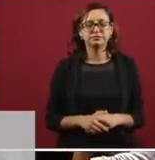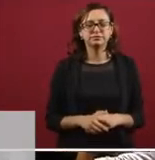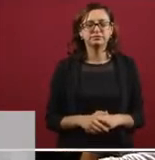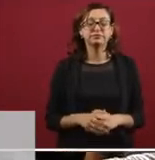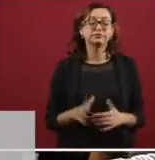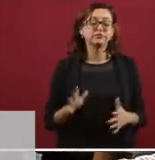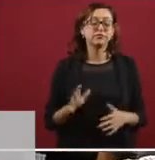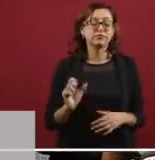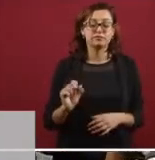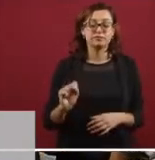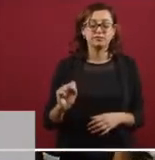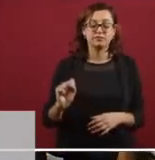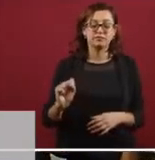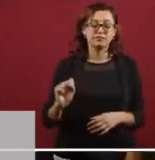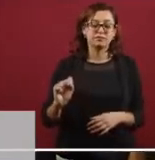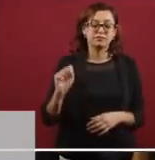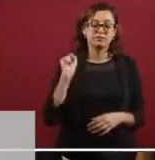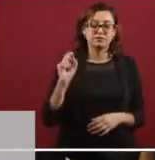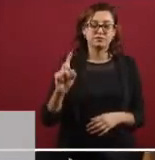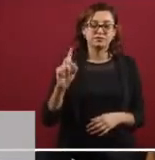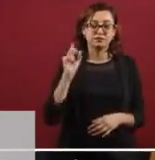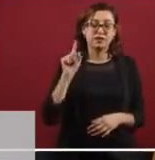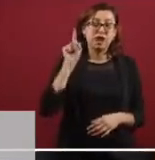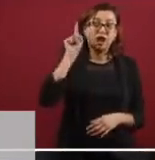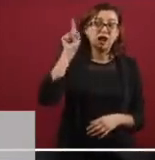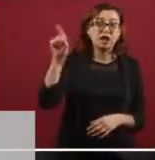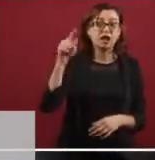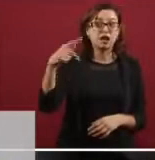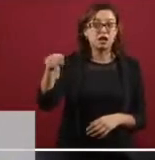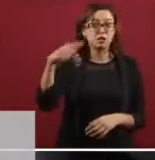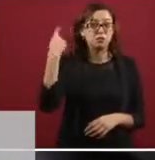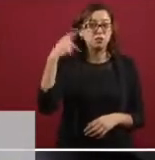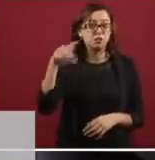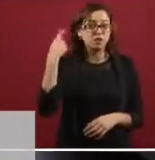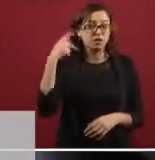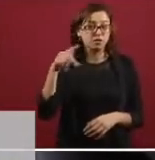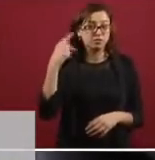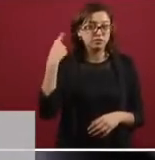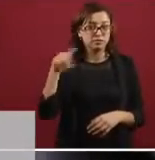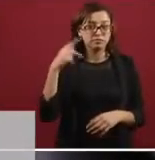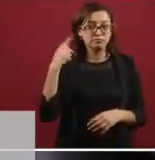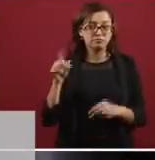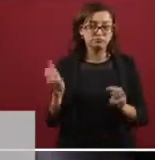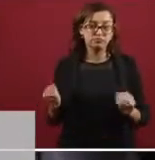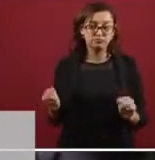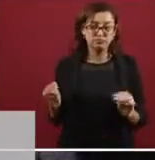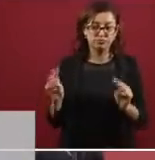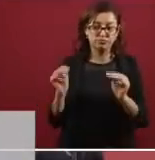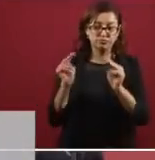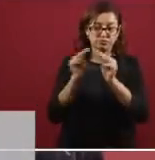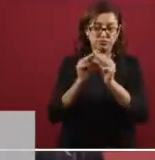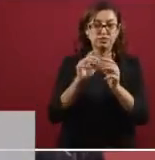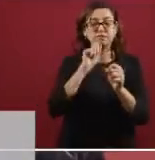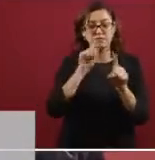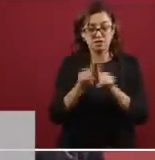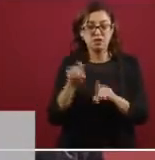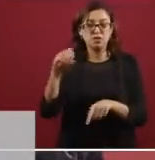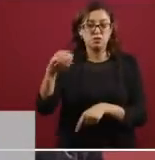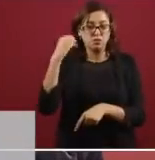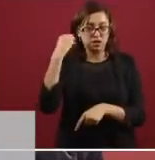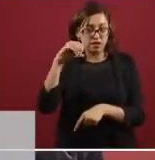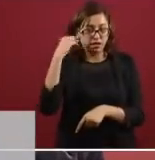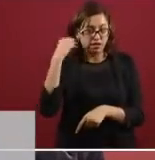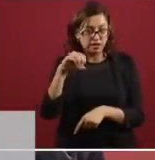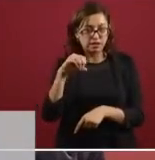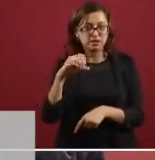es quién en los precios de los combustibles. Y también informará sobre las tandas de bienestar en apoyo al fortalecimiento de la economía popular. Al día de